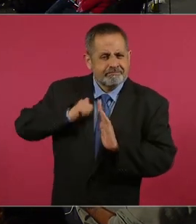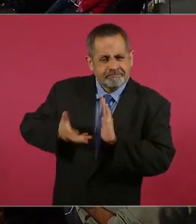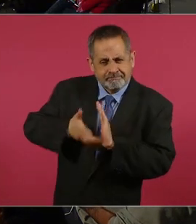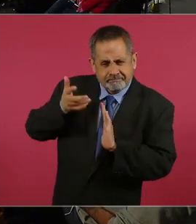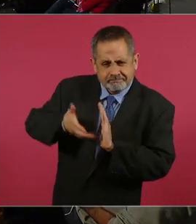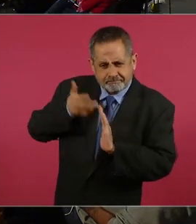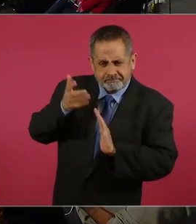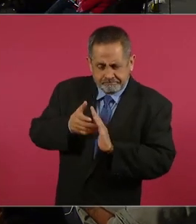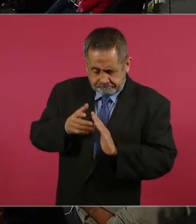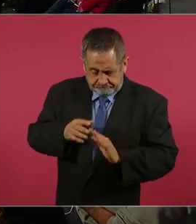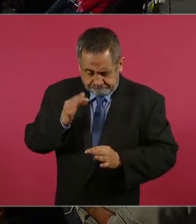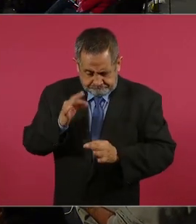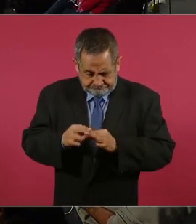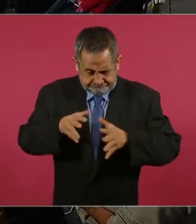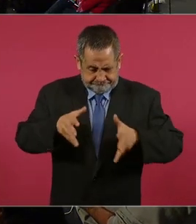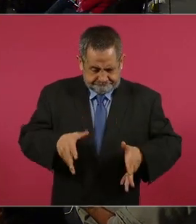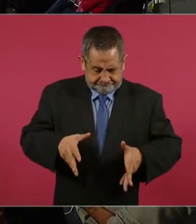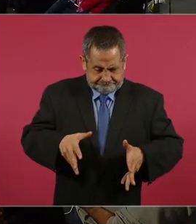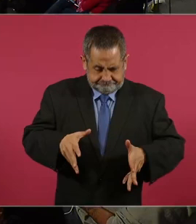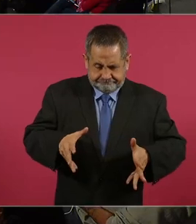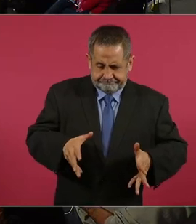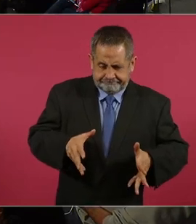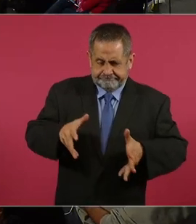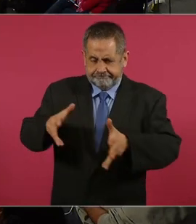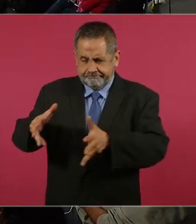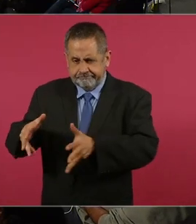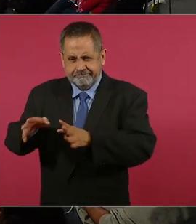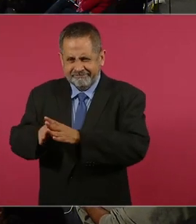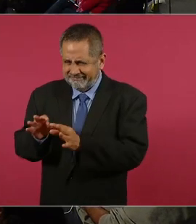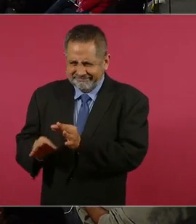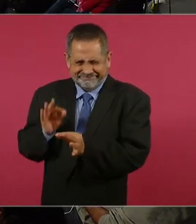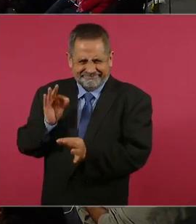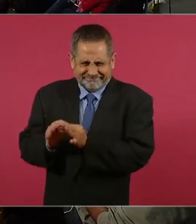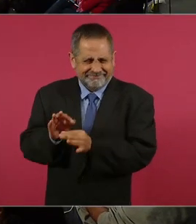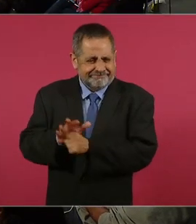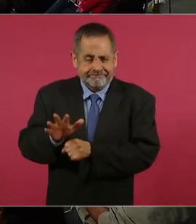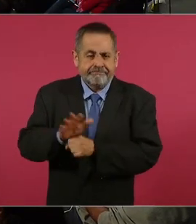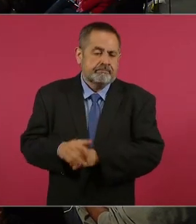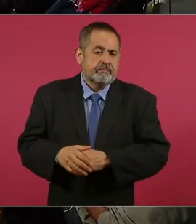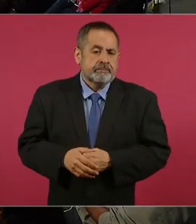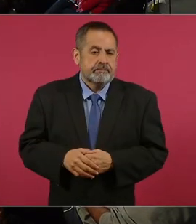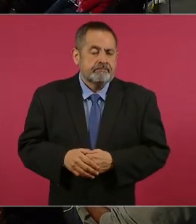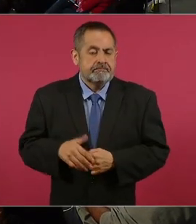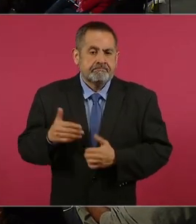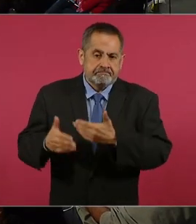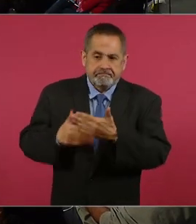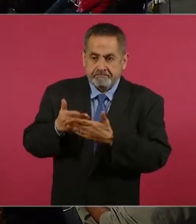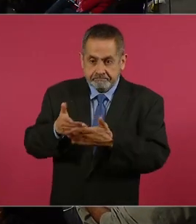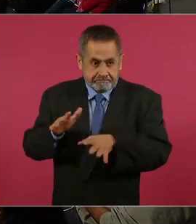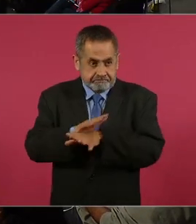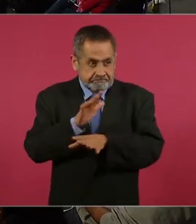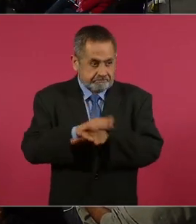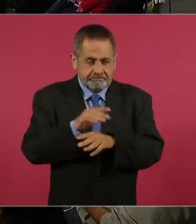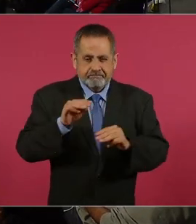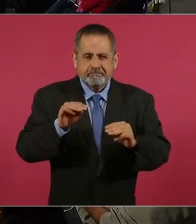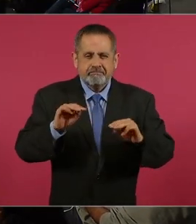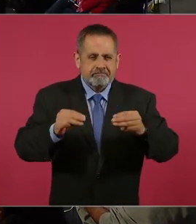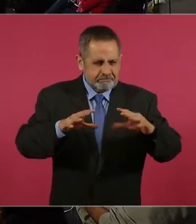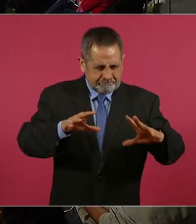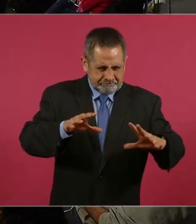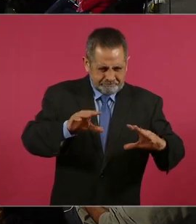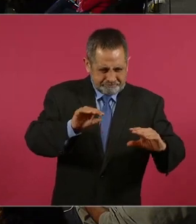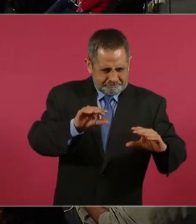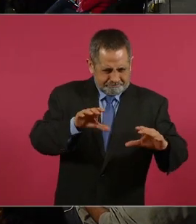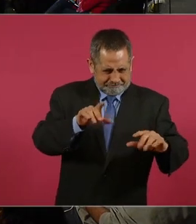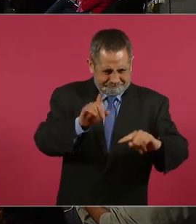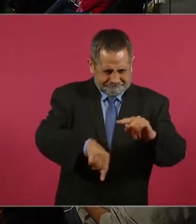forma en que fueron deconstruidos con anterioridad. El proceso de trabajo para la reubicación del monumento corrió a